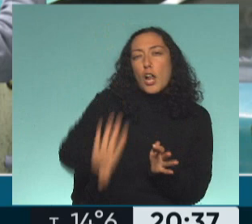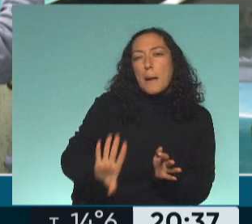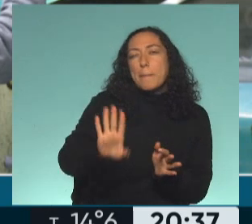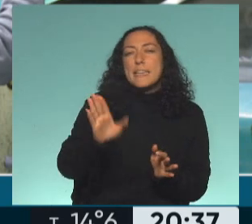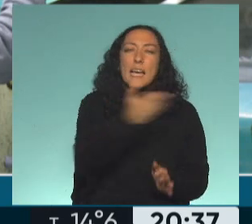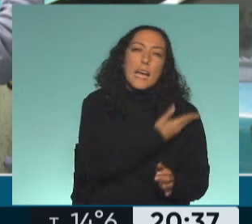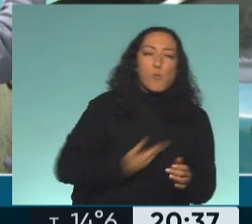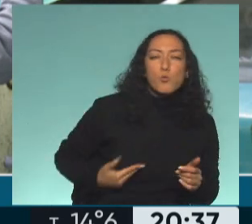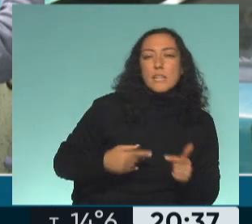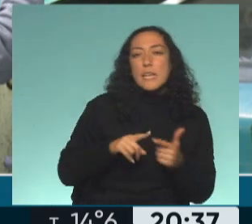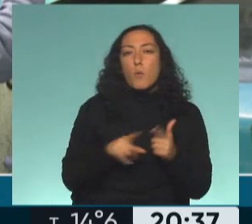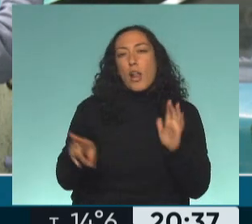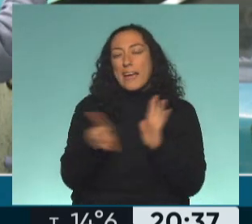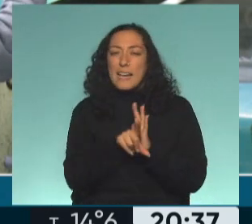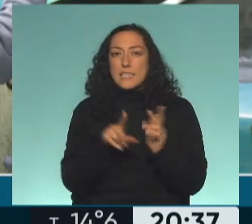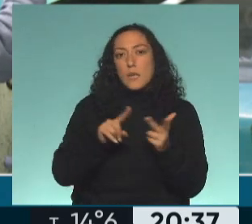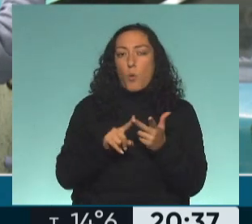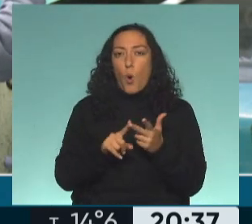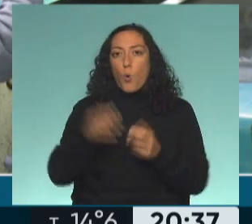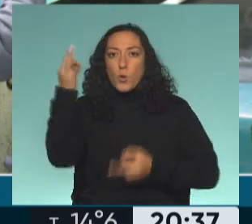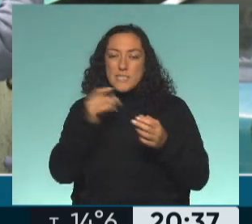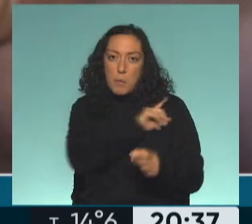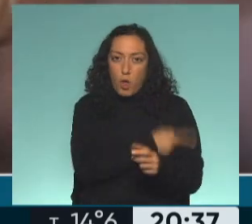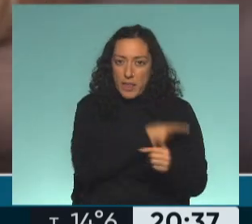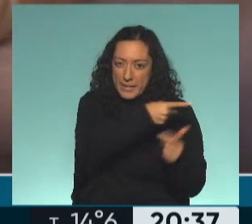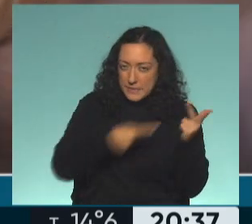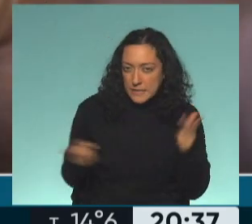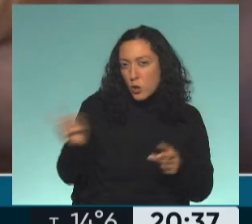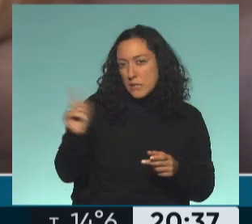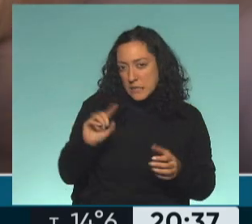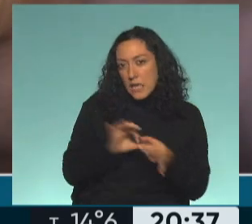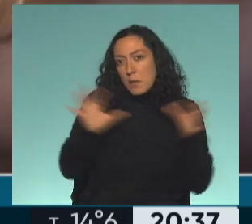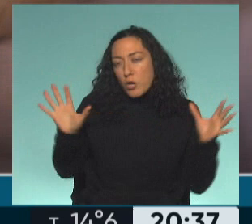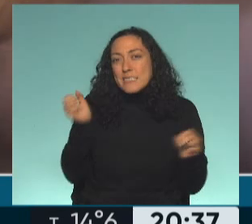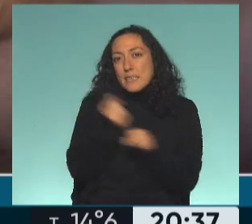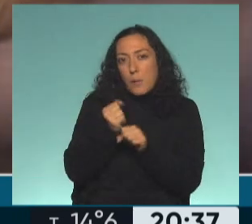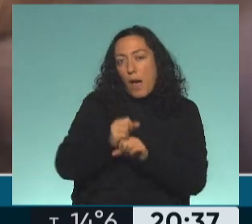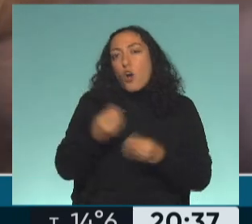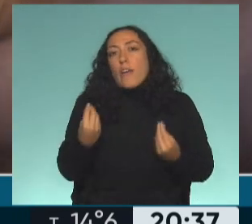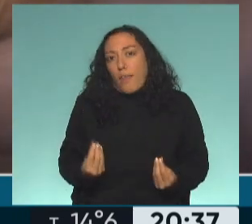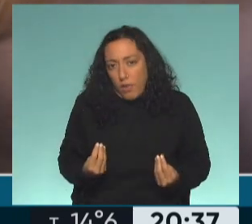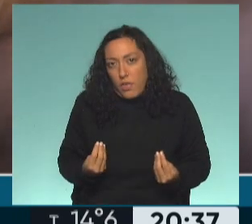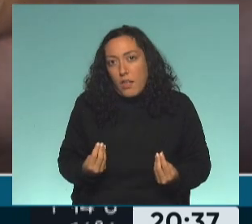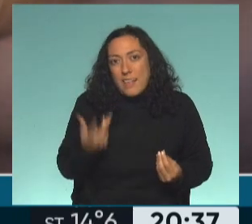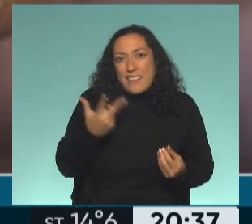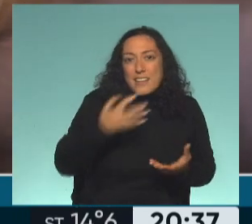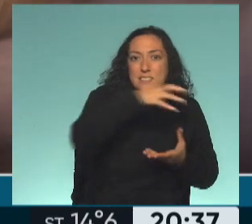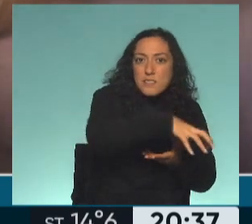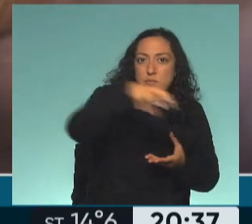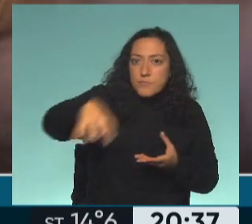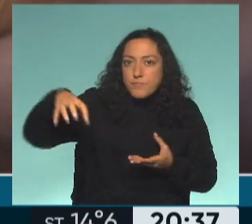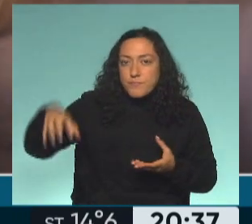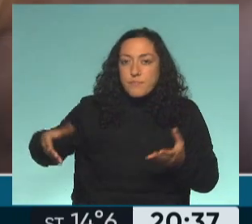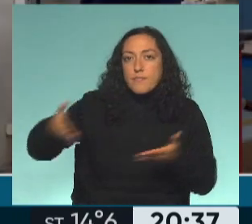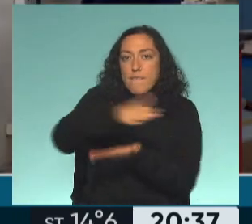ejecutivo, legislativo y judicial. La democracia también en el mundo del trabajo es esta dinámica tripartita y